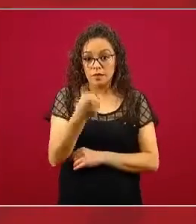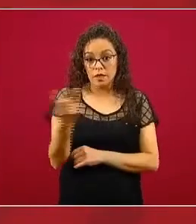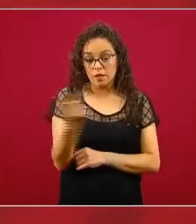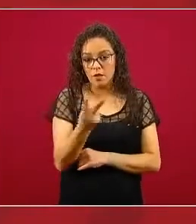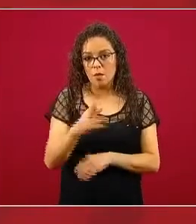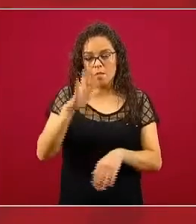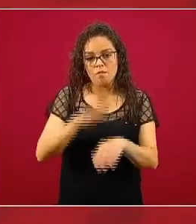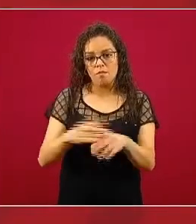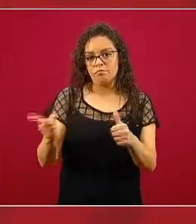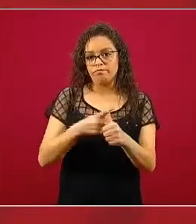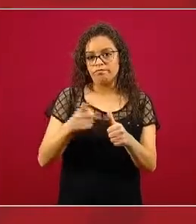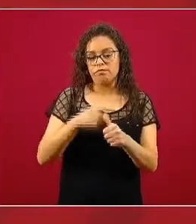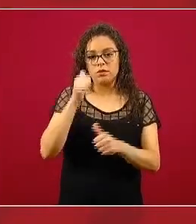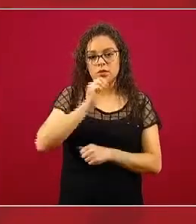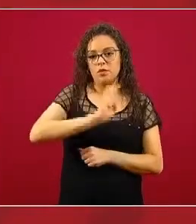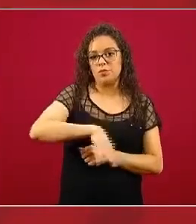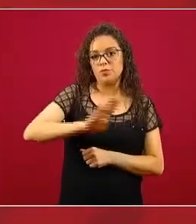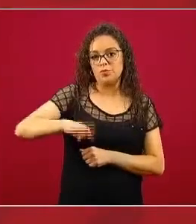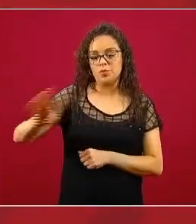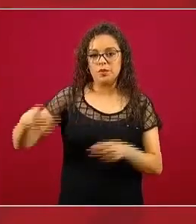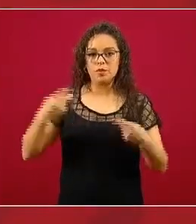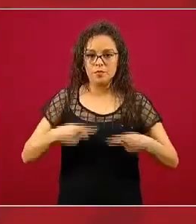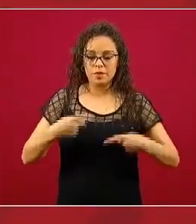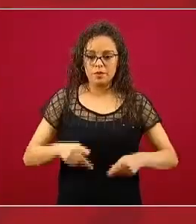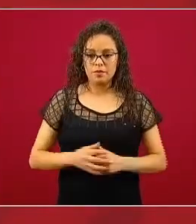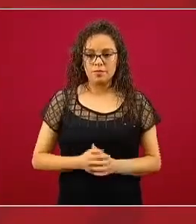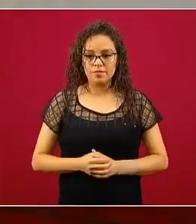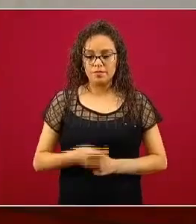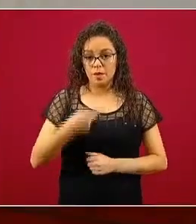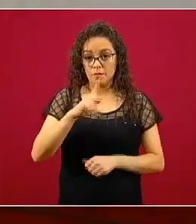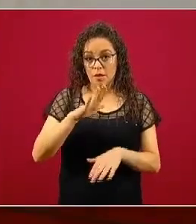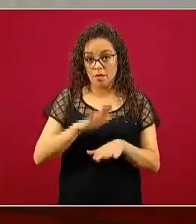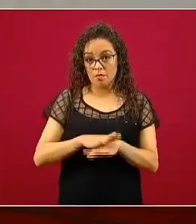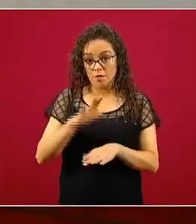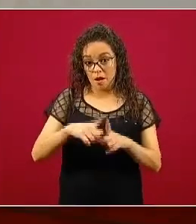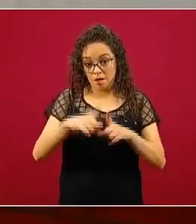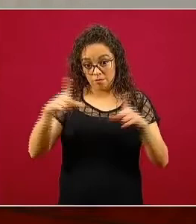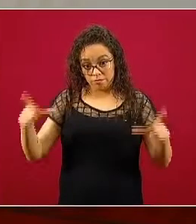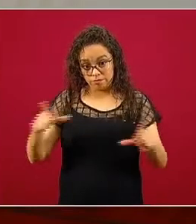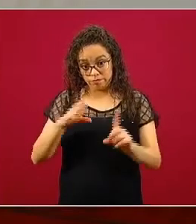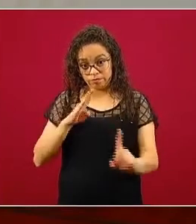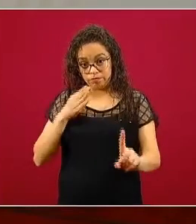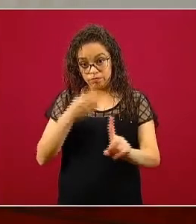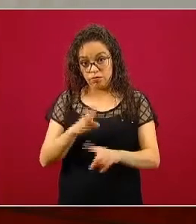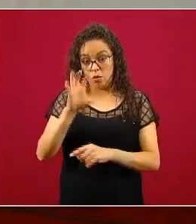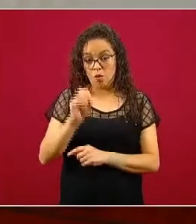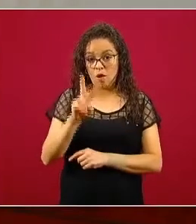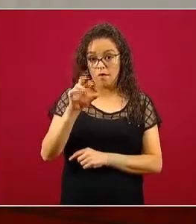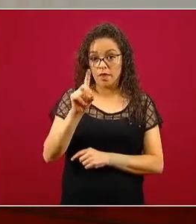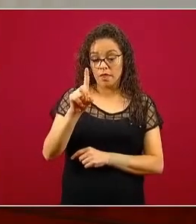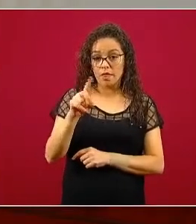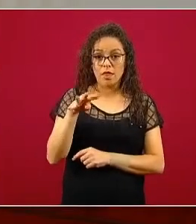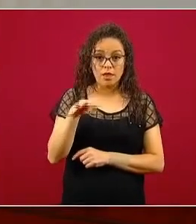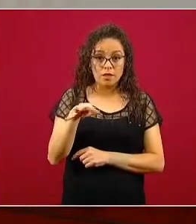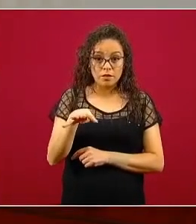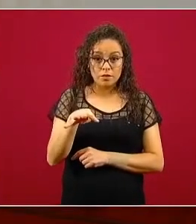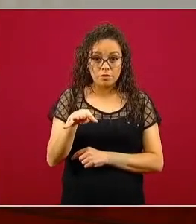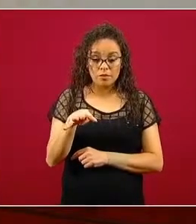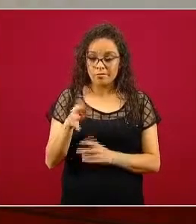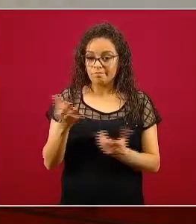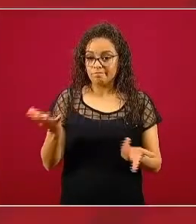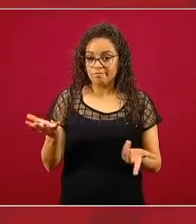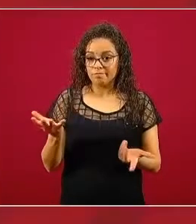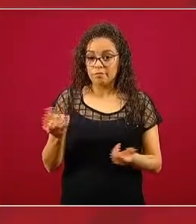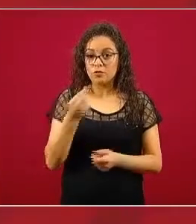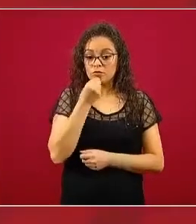causas de muerte. Entonces es un fenómeno en realidad mucho más amplio, no es específico para COVID-19 cuando una